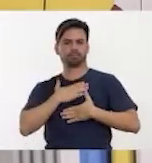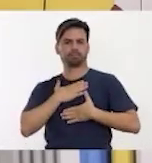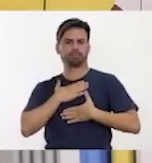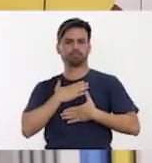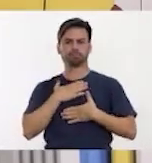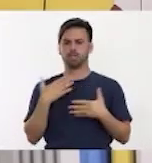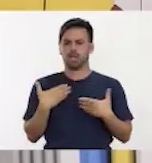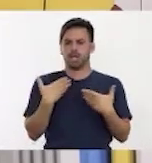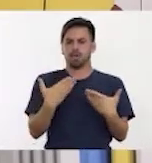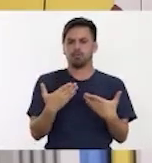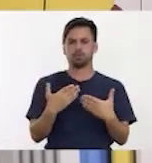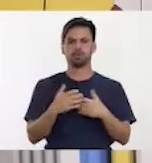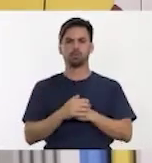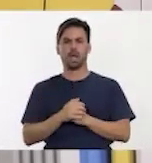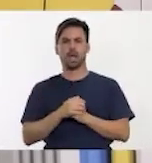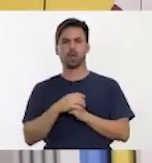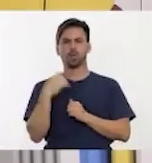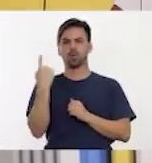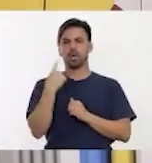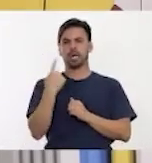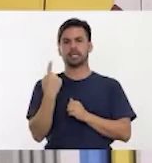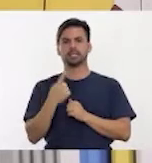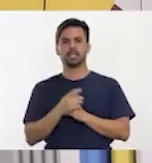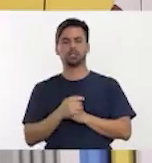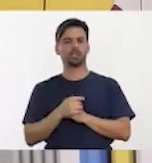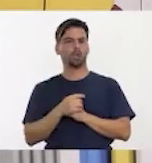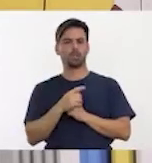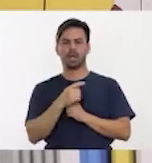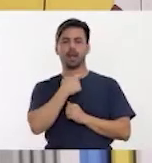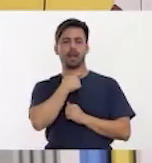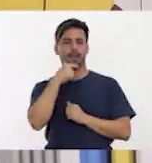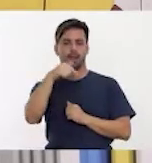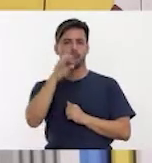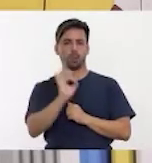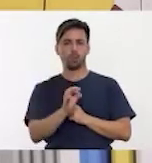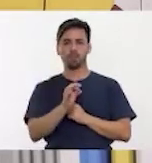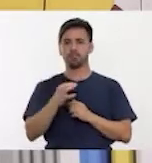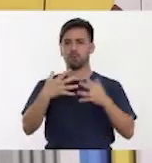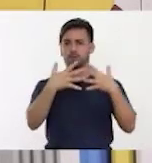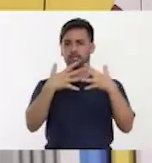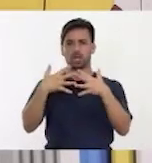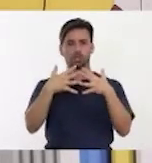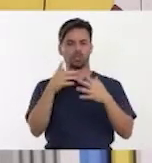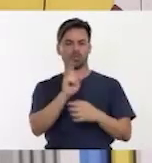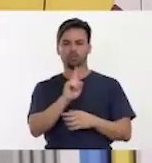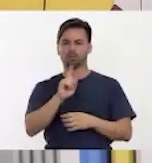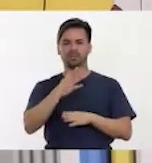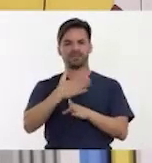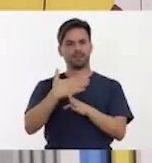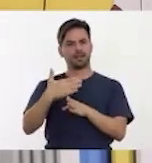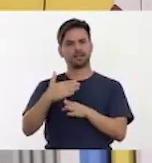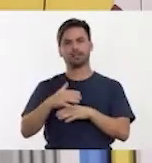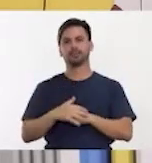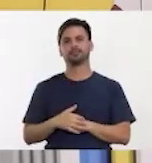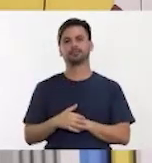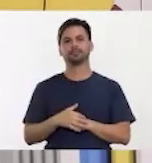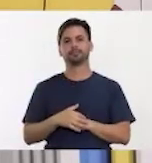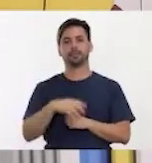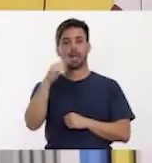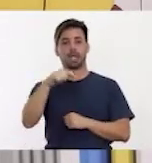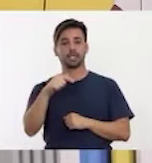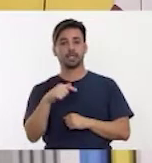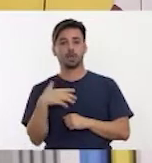dependiente. No un capitalismo que haya sido impulsado por la burguesía nacional como es el caso de los Estados